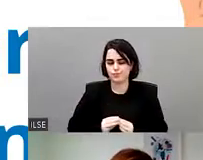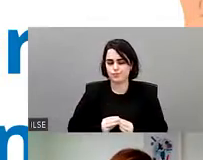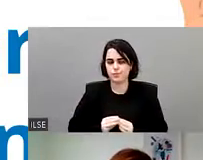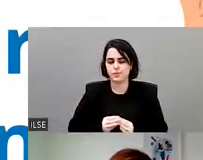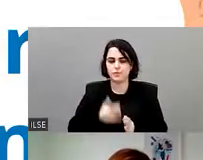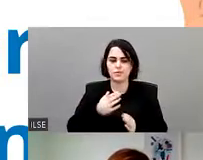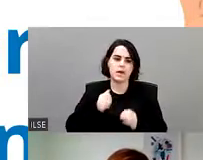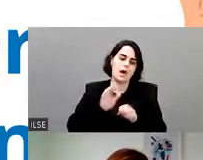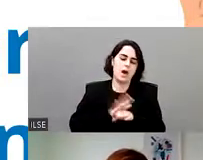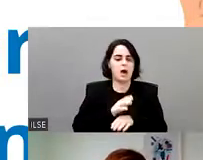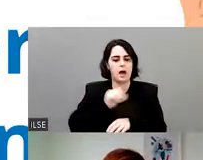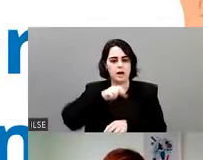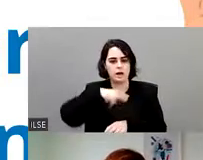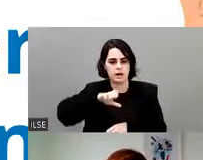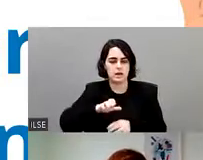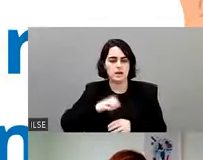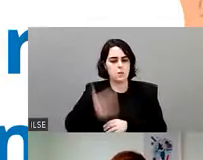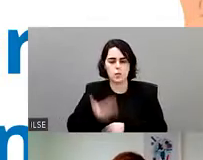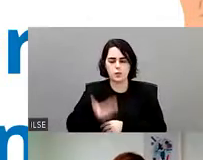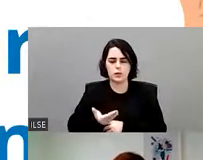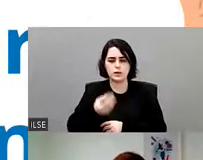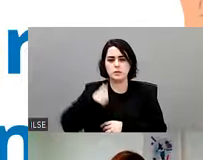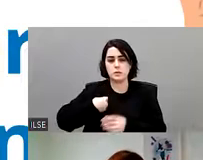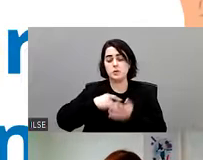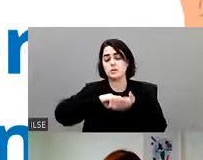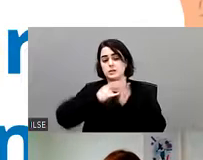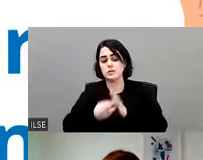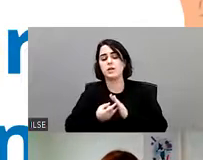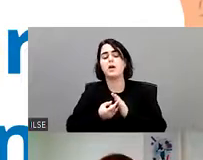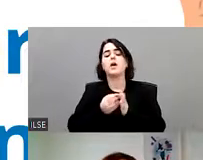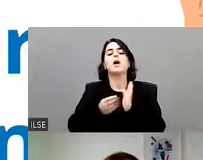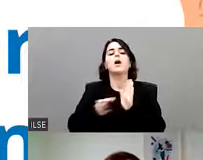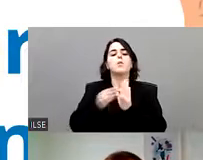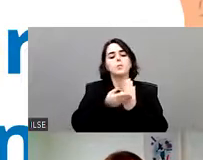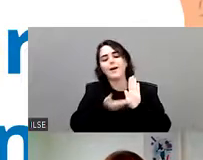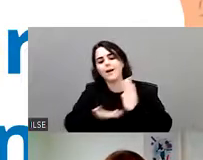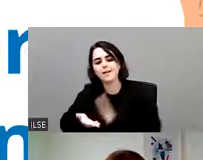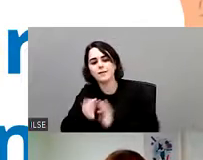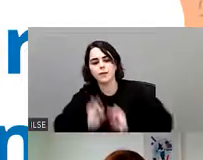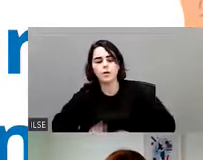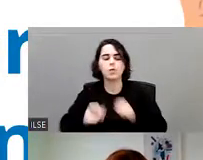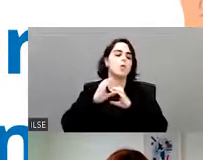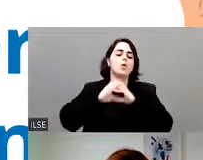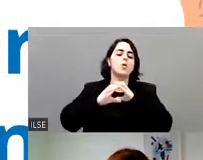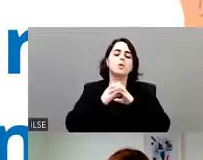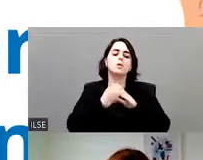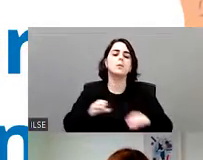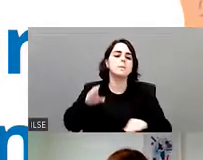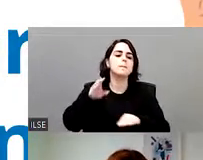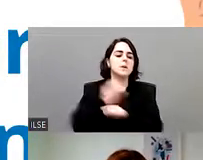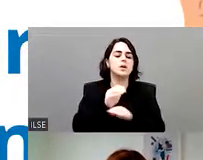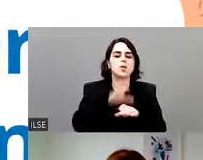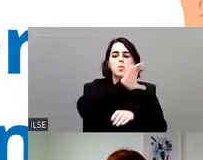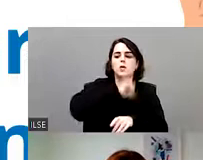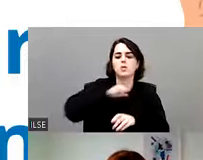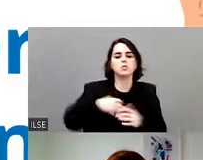Anne. Muy importante que los sistemas aumentativos y alternativos de comunicación estén financiados por igual en todas las